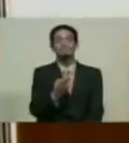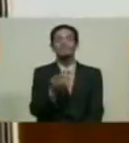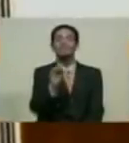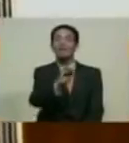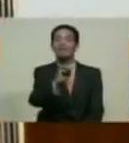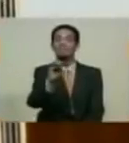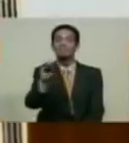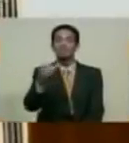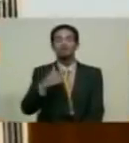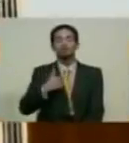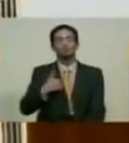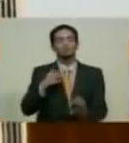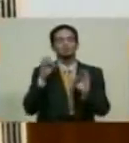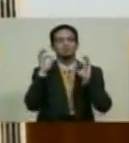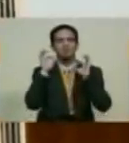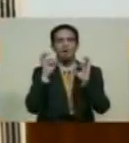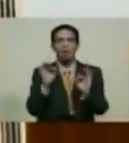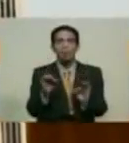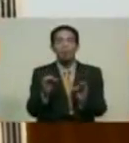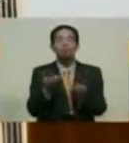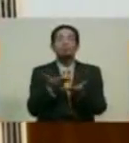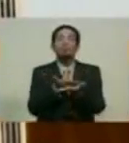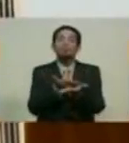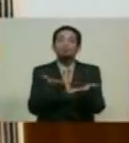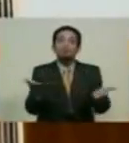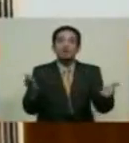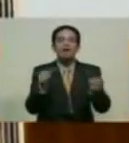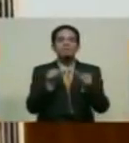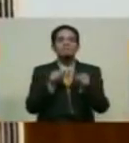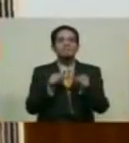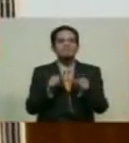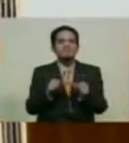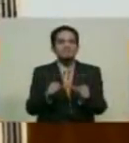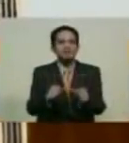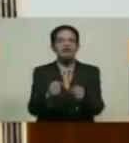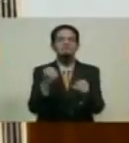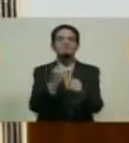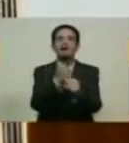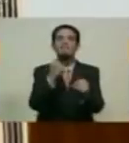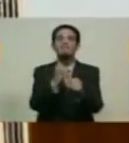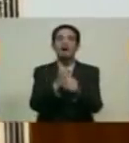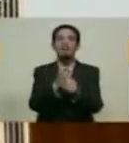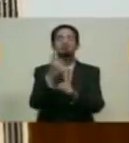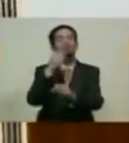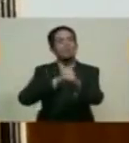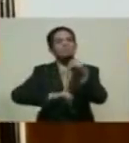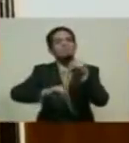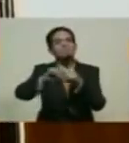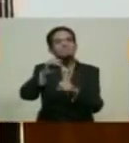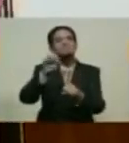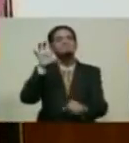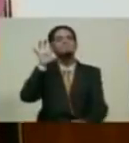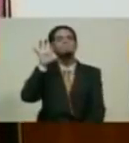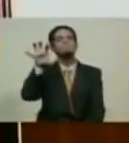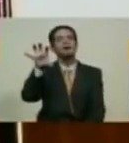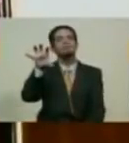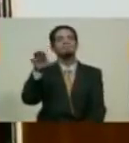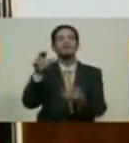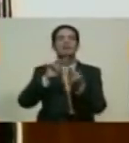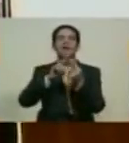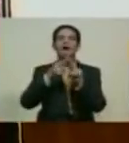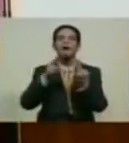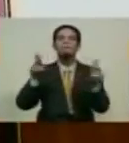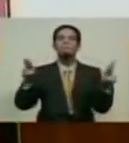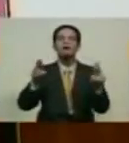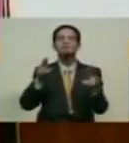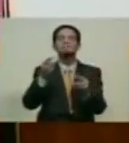tengo la certeza de que ustedes continuarán el camino por la defensa de la patria, de la paz, de